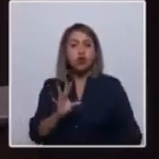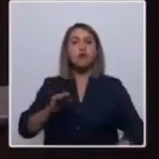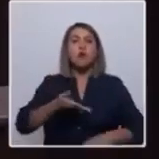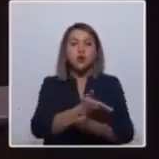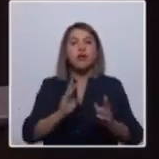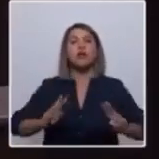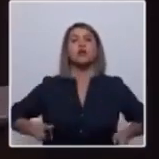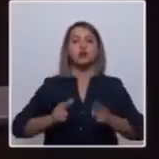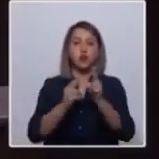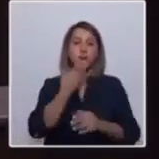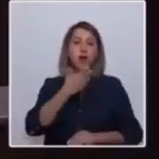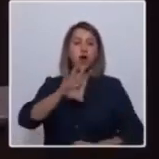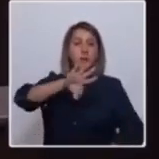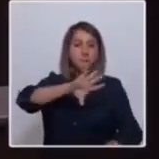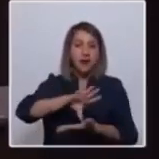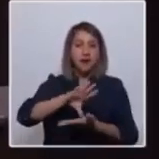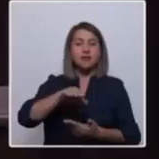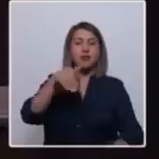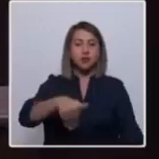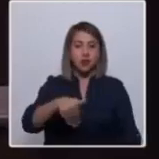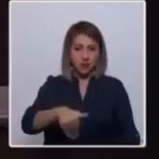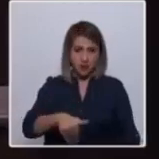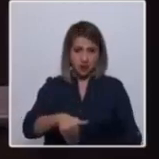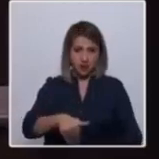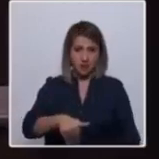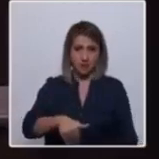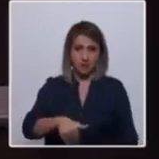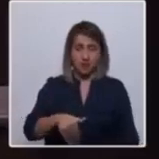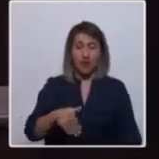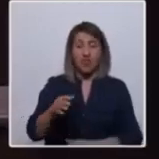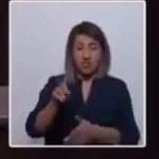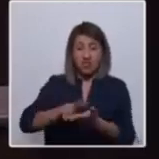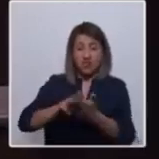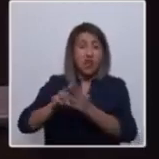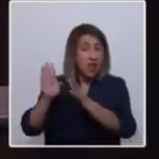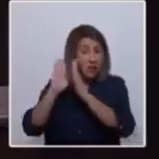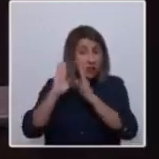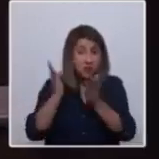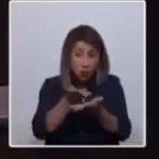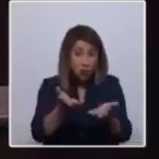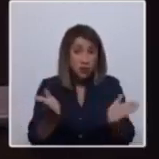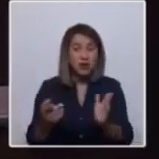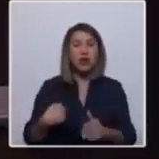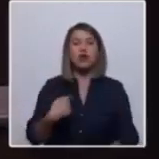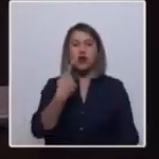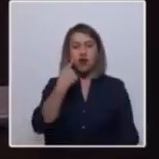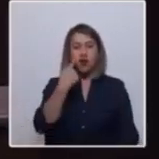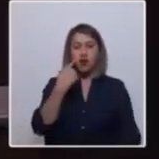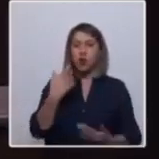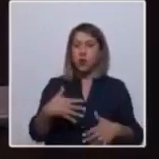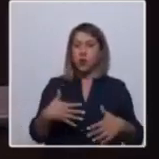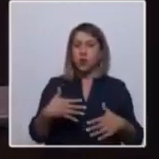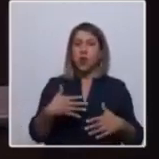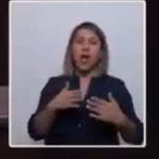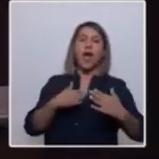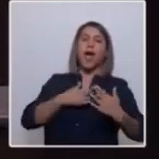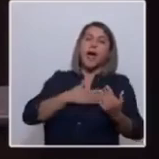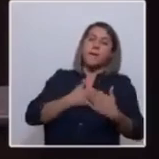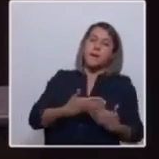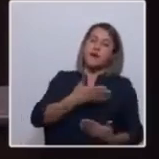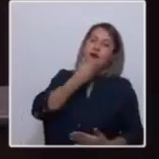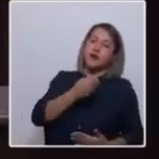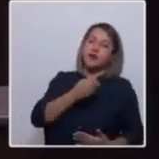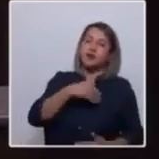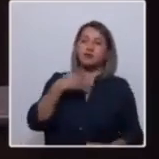el mejor país de Sudamérica. Escuchándolos, he conocido el lado oscuro del amor. Ustedes aman